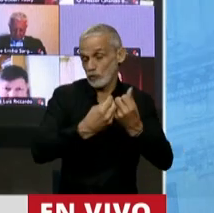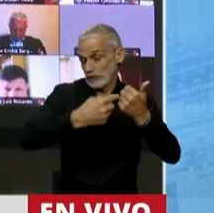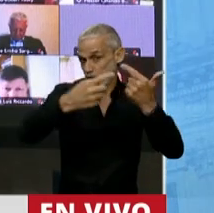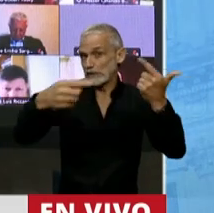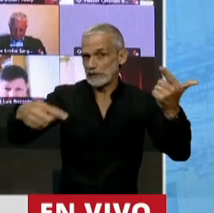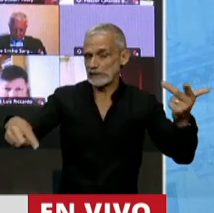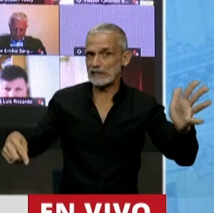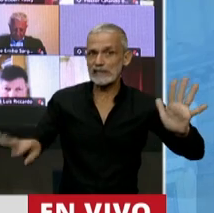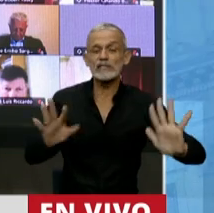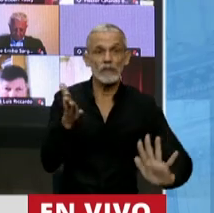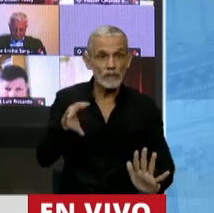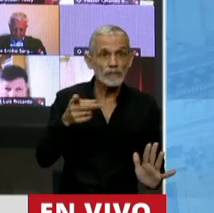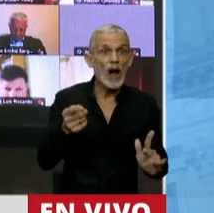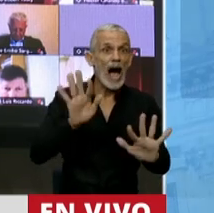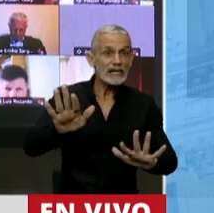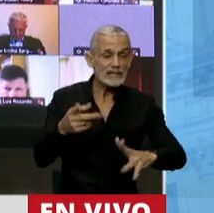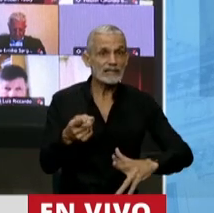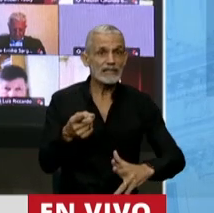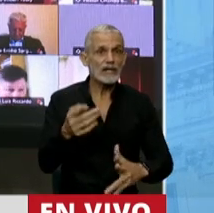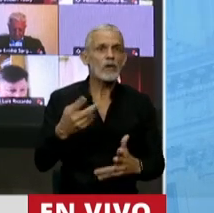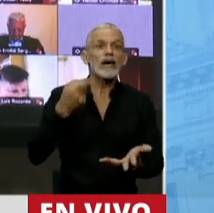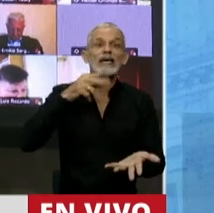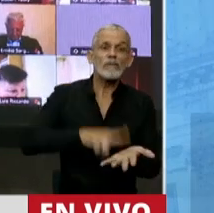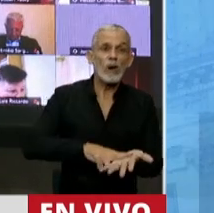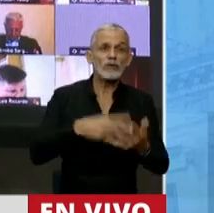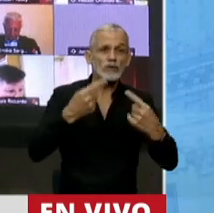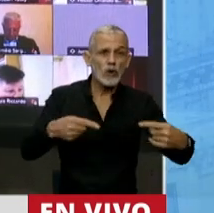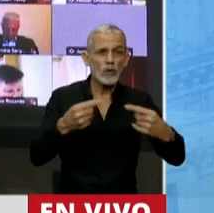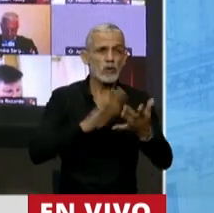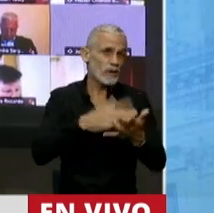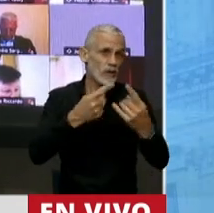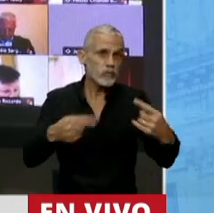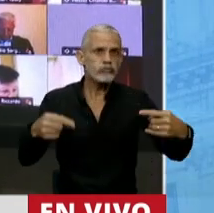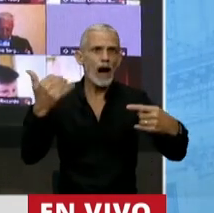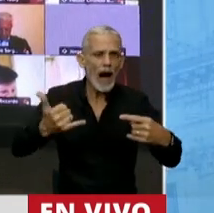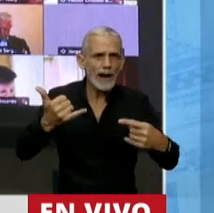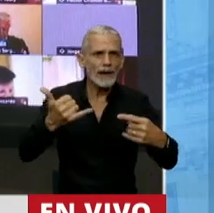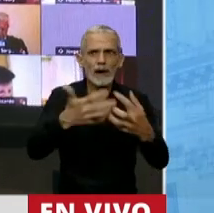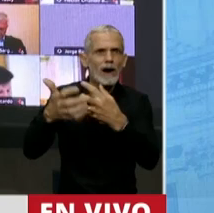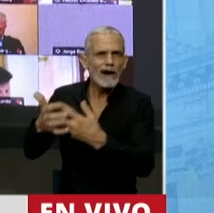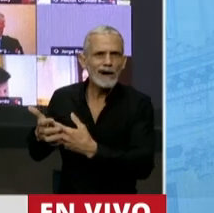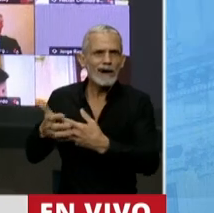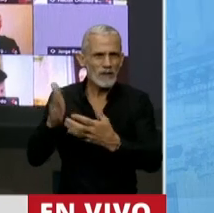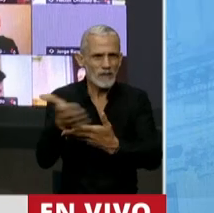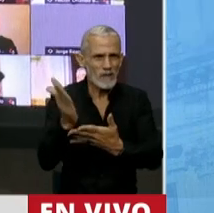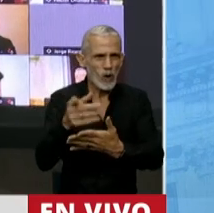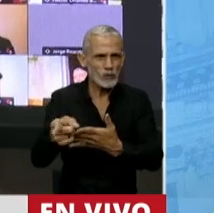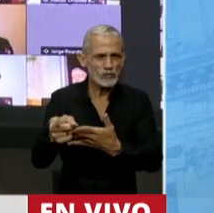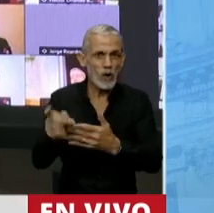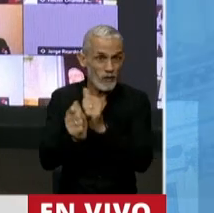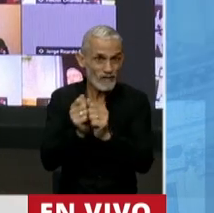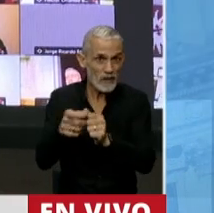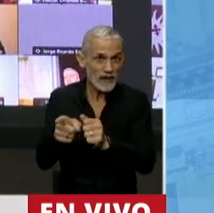Muchísimas. Por lo tanto, así planteado, un gravamen a los bienes productivos es lo peor y